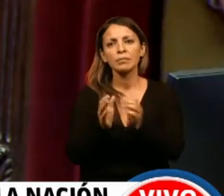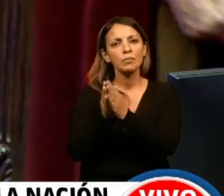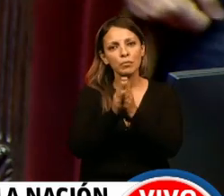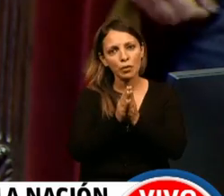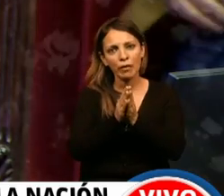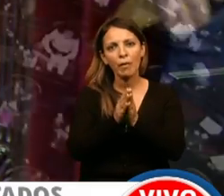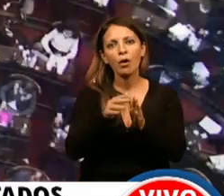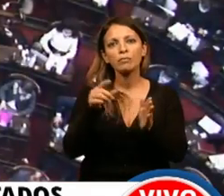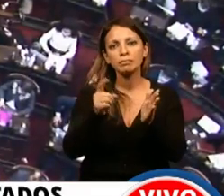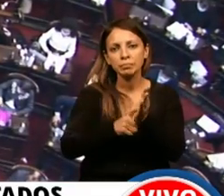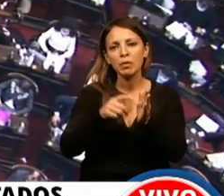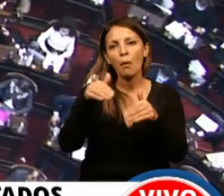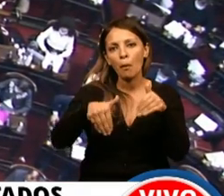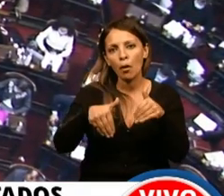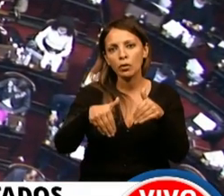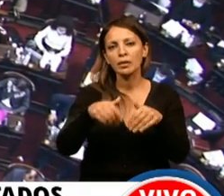voto tiempo